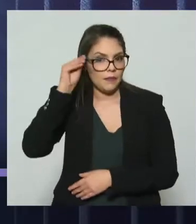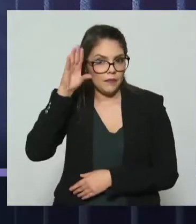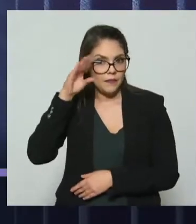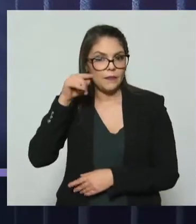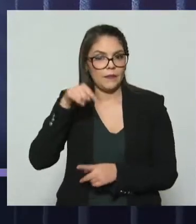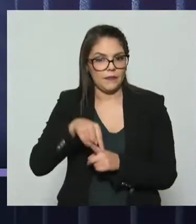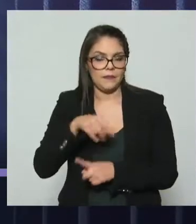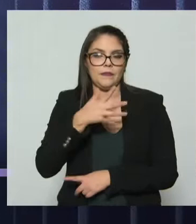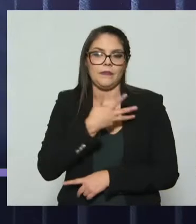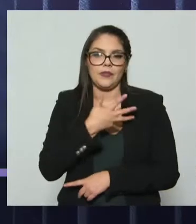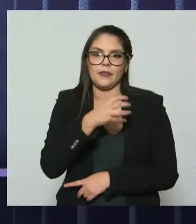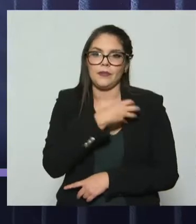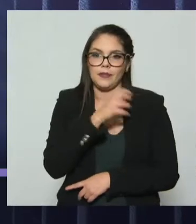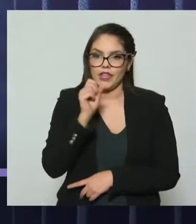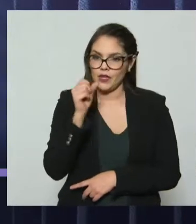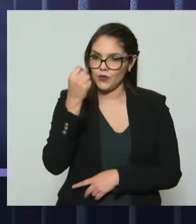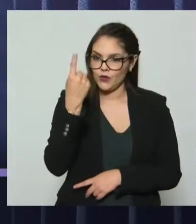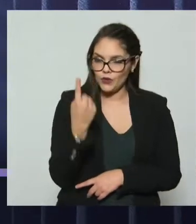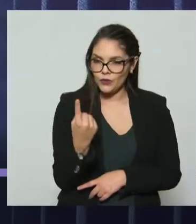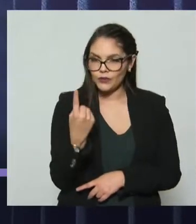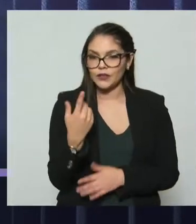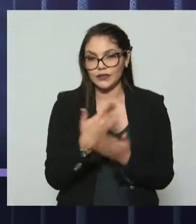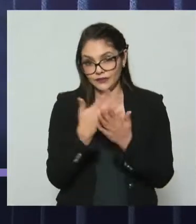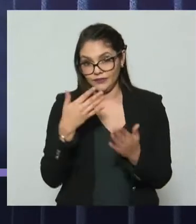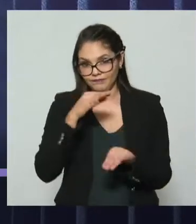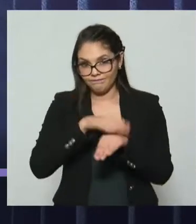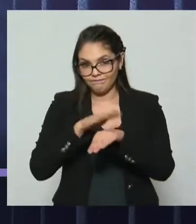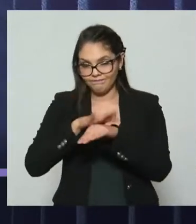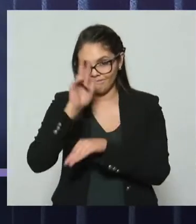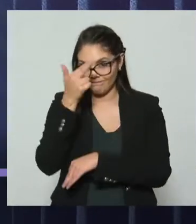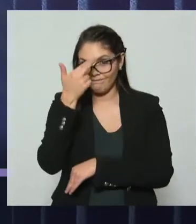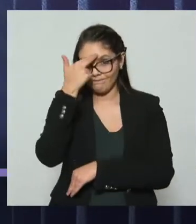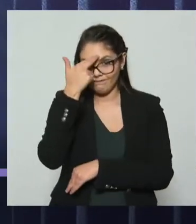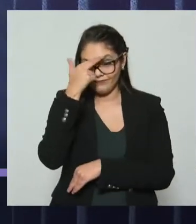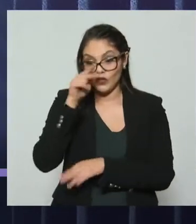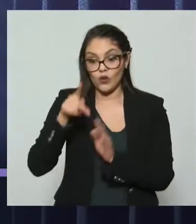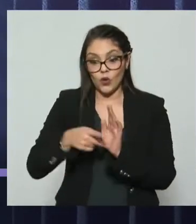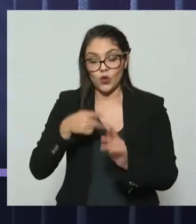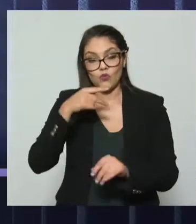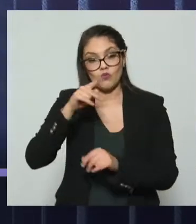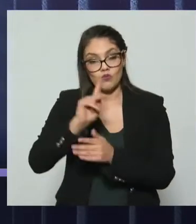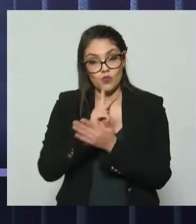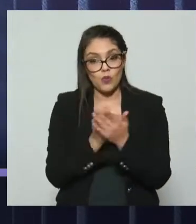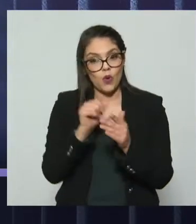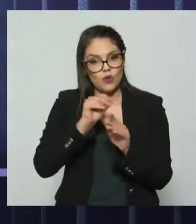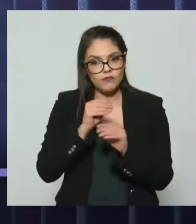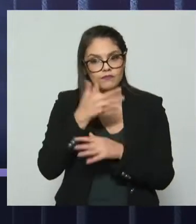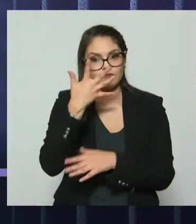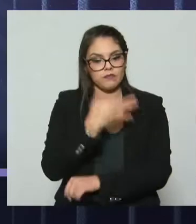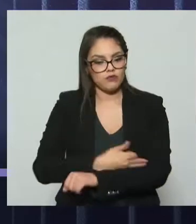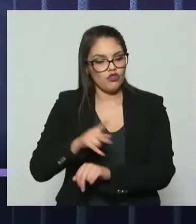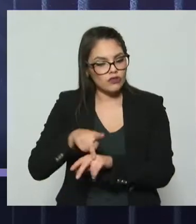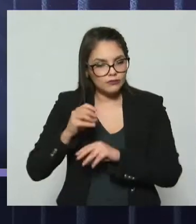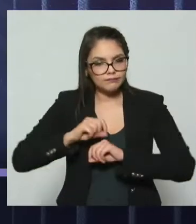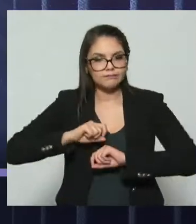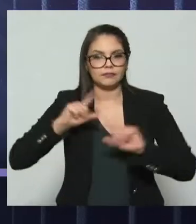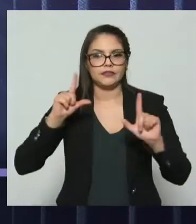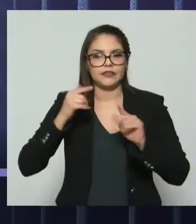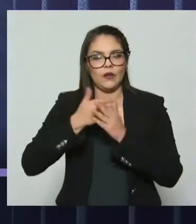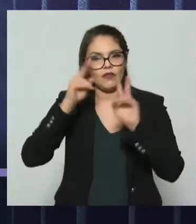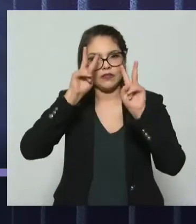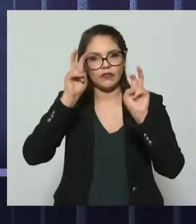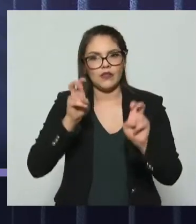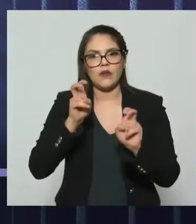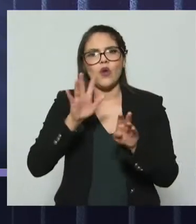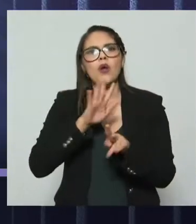en vivo desde los estudios de Capital 21. Les recuerdo, la retransmisión de este programa es hoy a las 5 de la tarde. El tema en la mesa, la